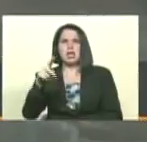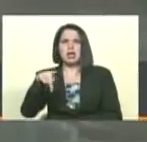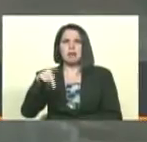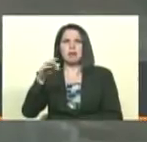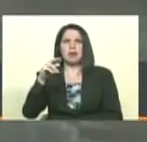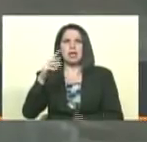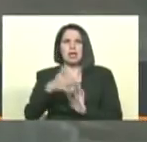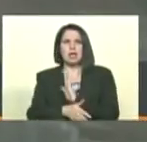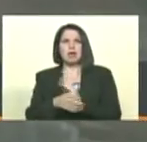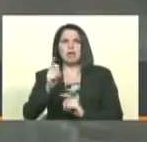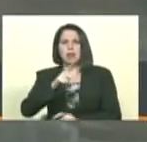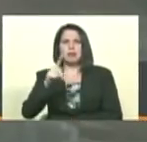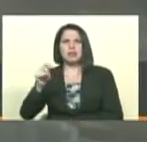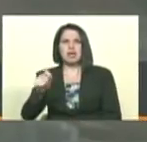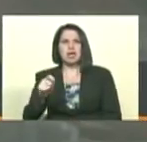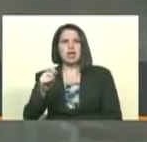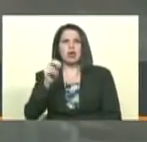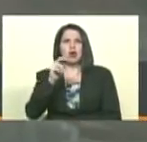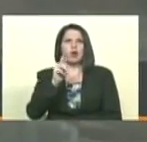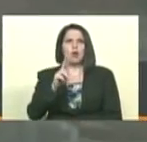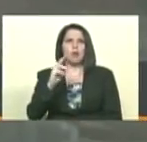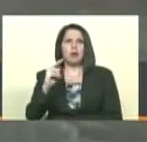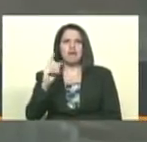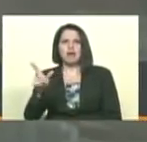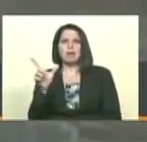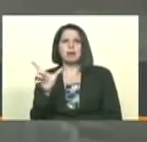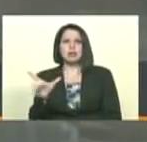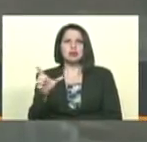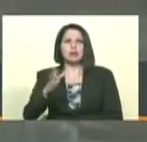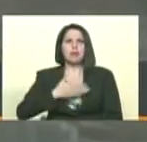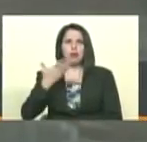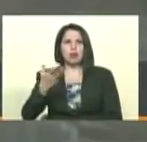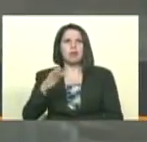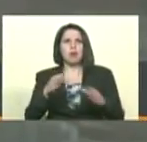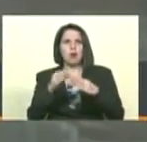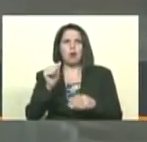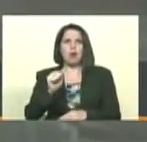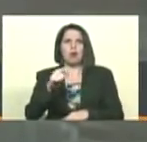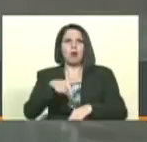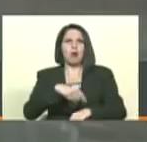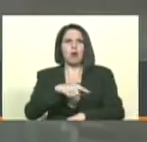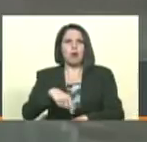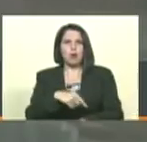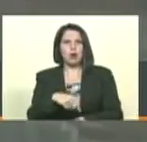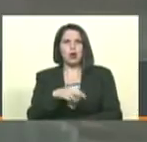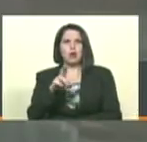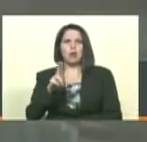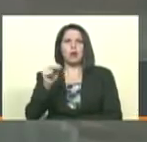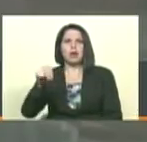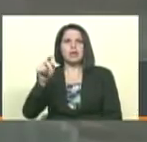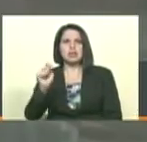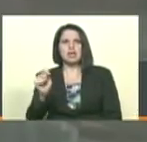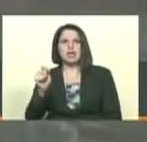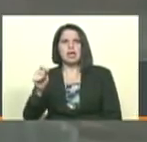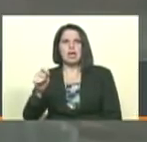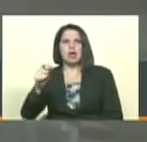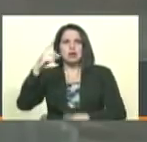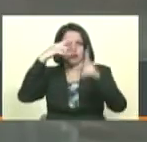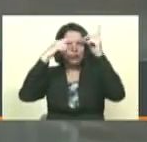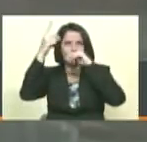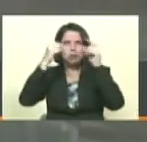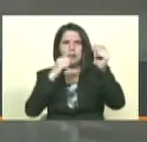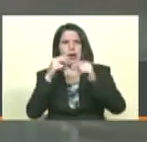MAPC, PPT, UPB, PSUV, Podemos, AP, ORA, UNT, Tupamaro,